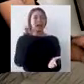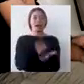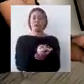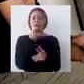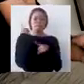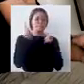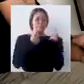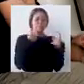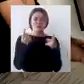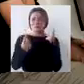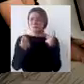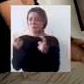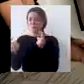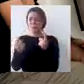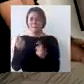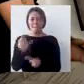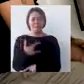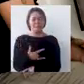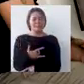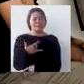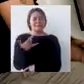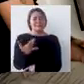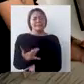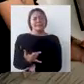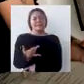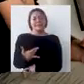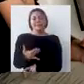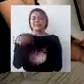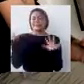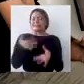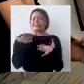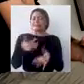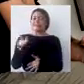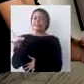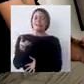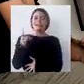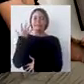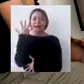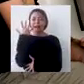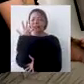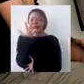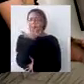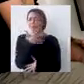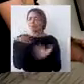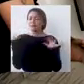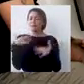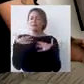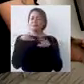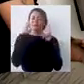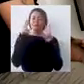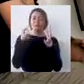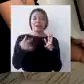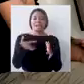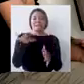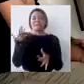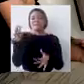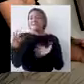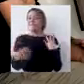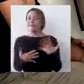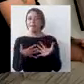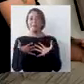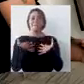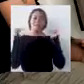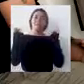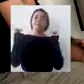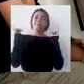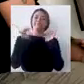están buscando el hecho de enamorarse de un tema y de disfrutarlo de la mayor manera. Y yo creo que es una apuesta